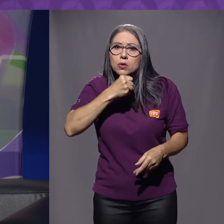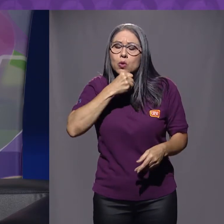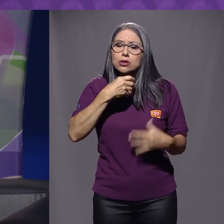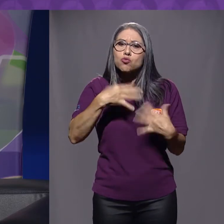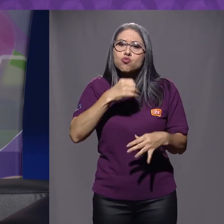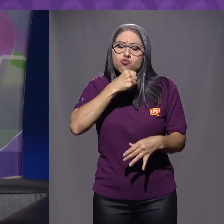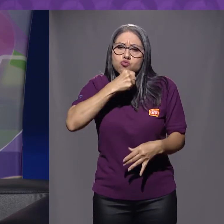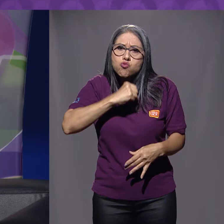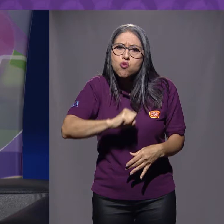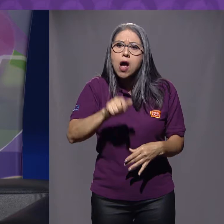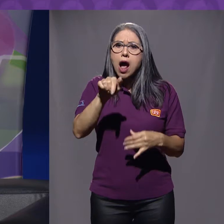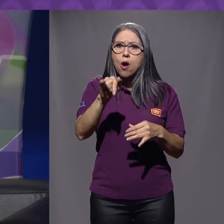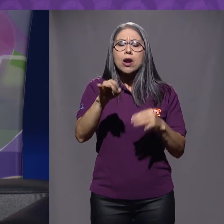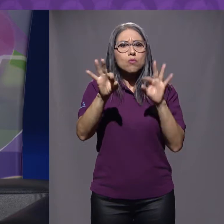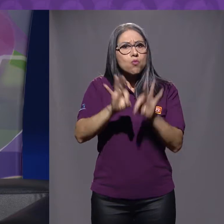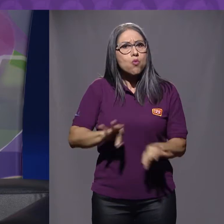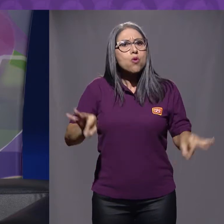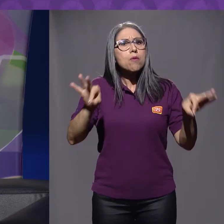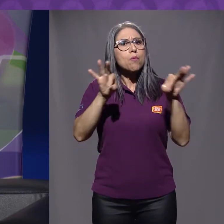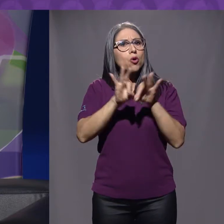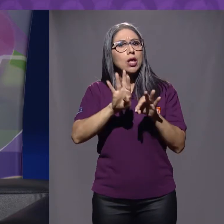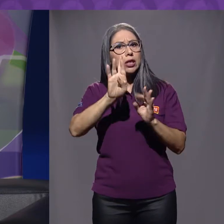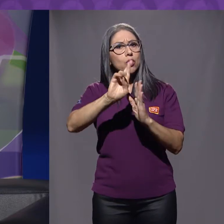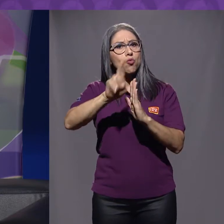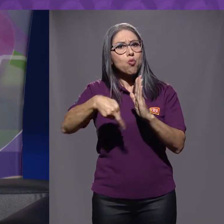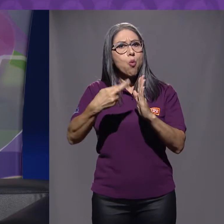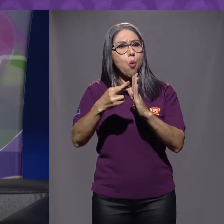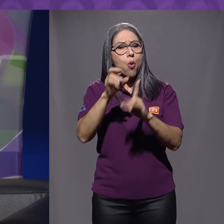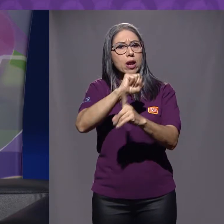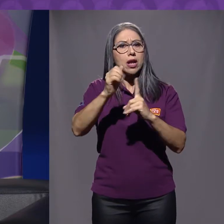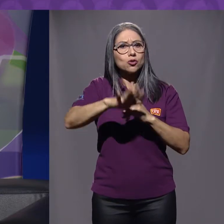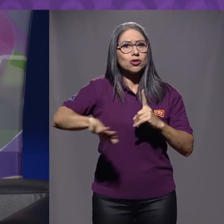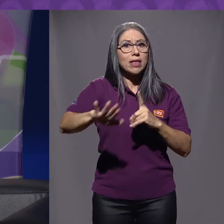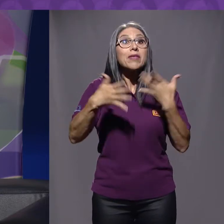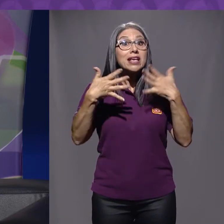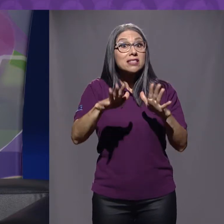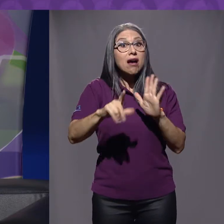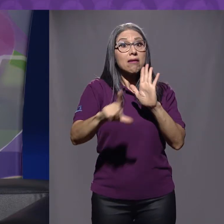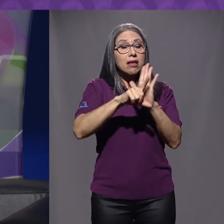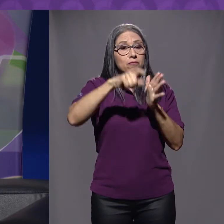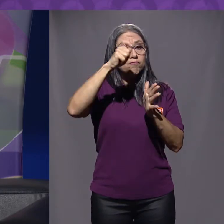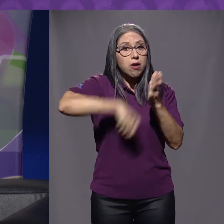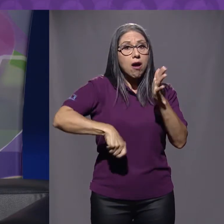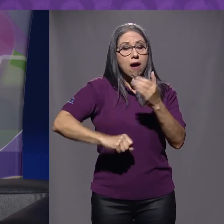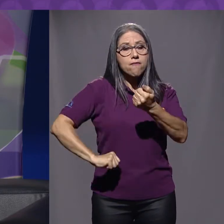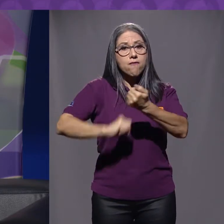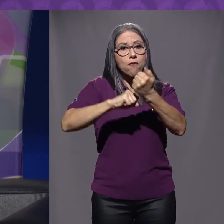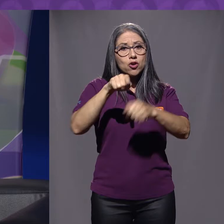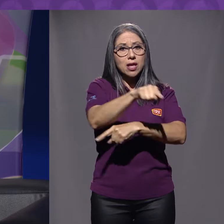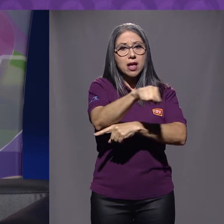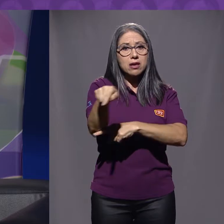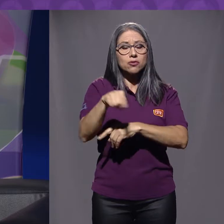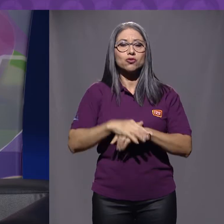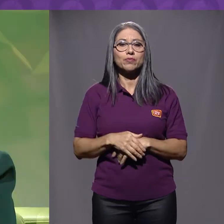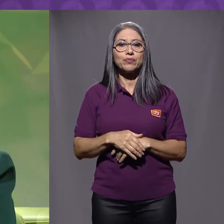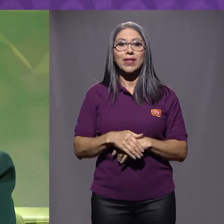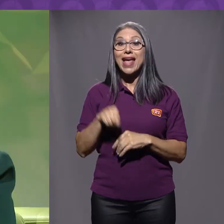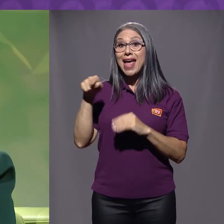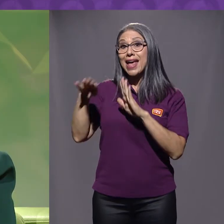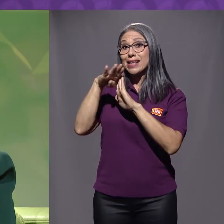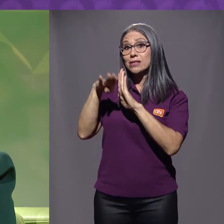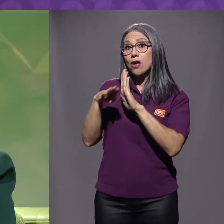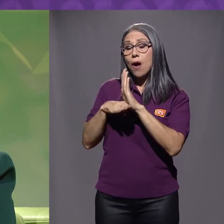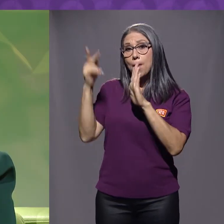preponderante en la sociedad y se ha normado y se ha legislado a favor de este grupo.